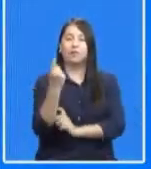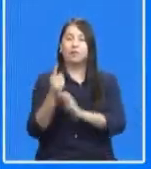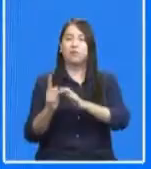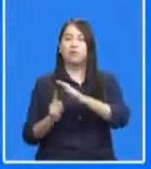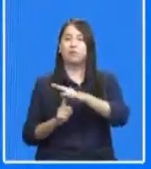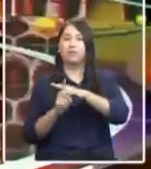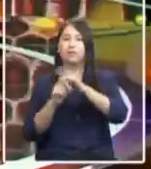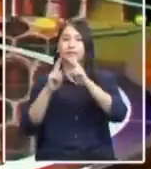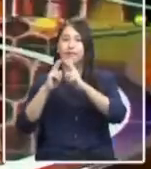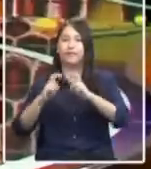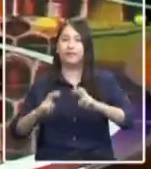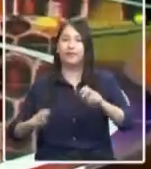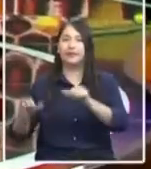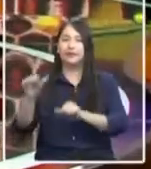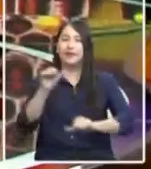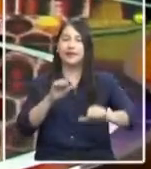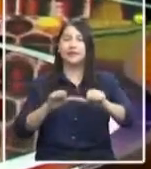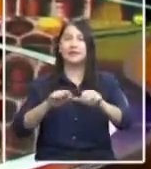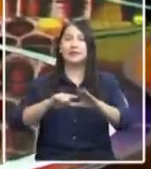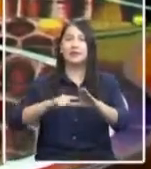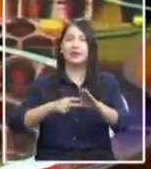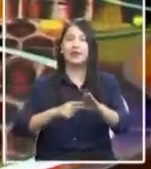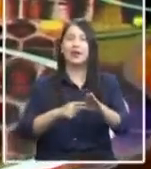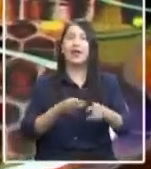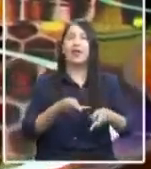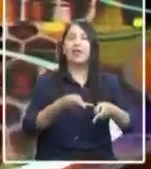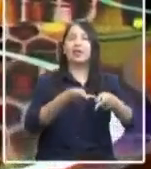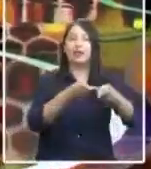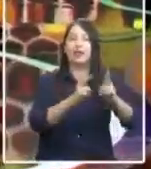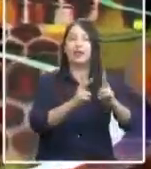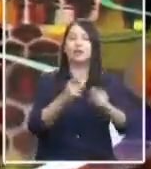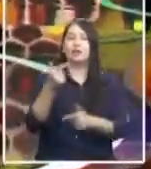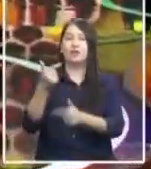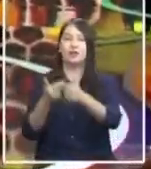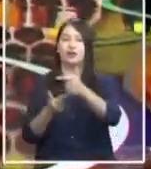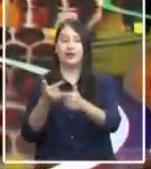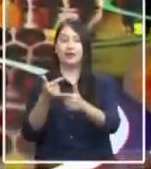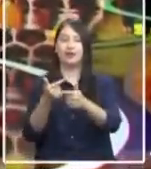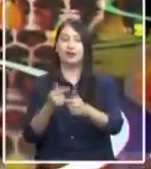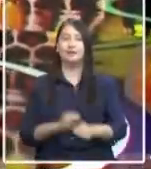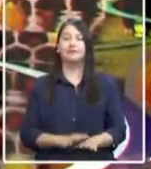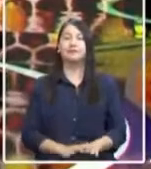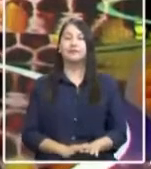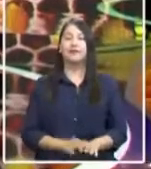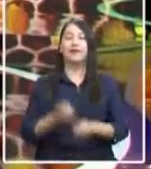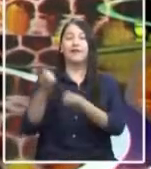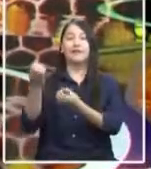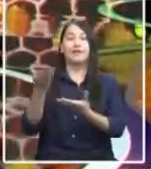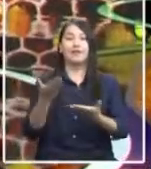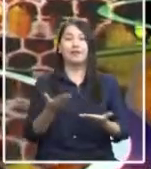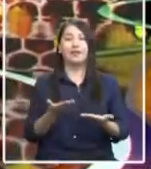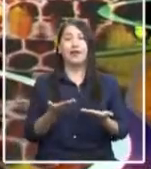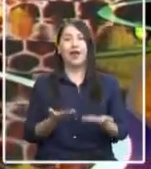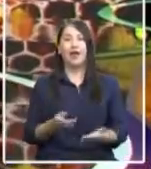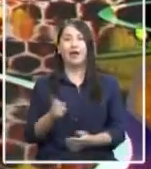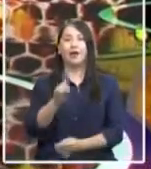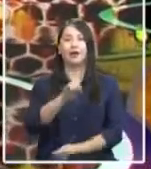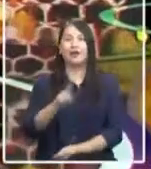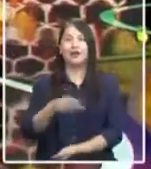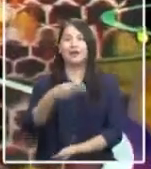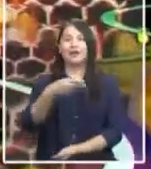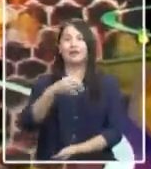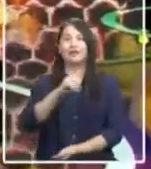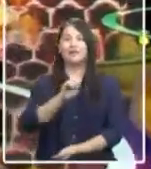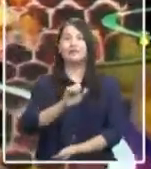explorar el papel de la ciencia y la tecnología en el derecho, la política y las democracias modernas. Damos la bienvenida ahora sí a Sheila